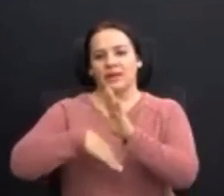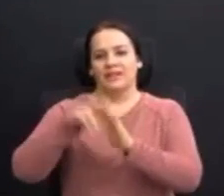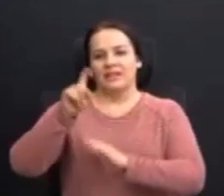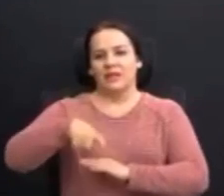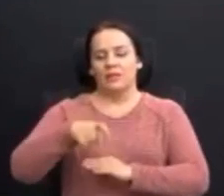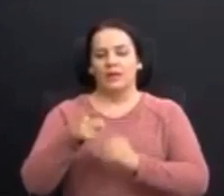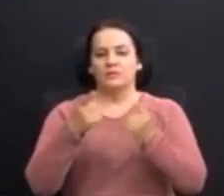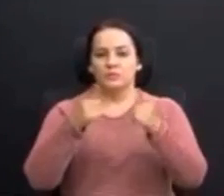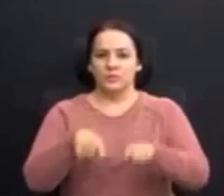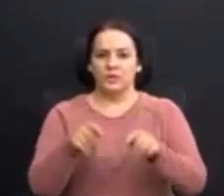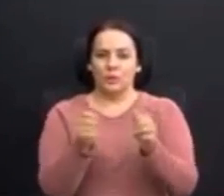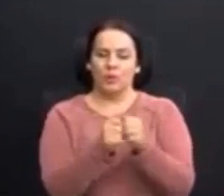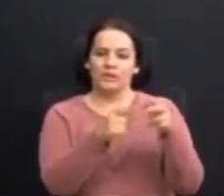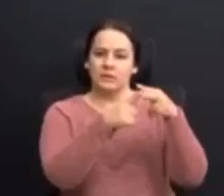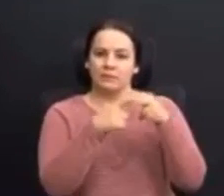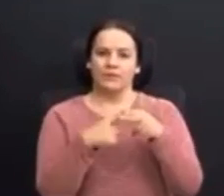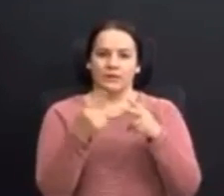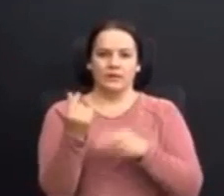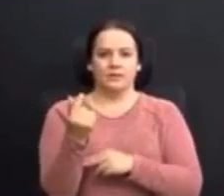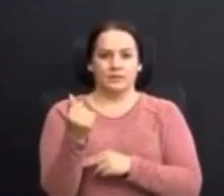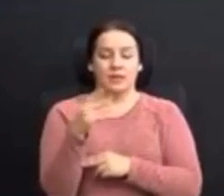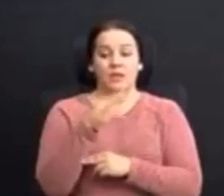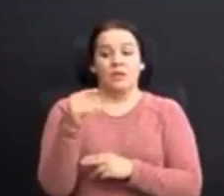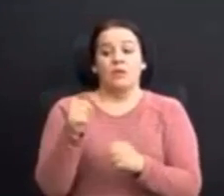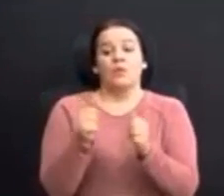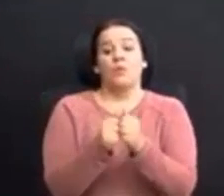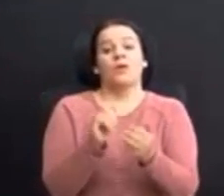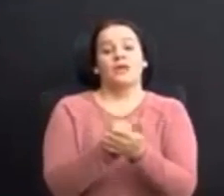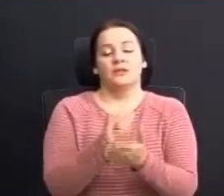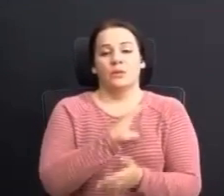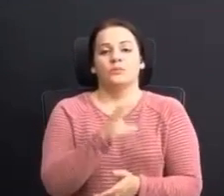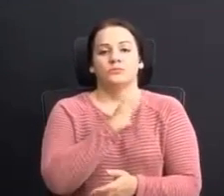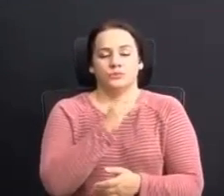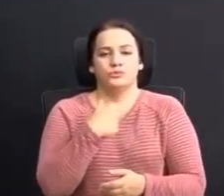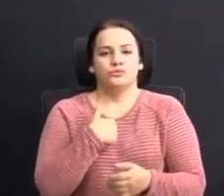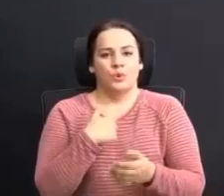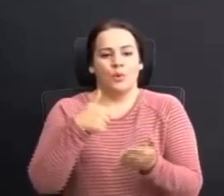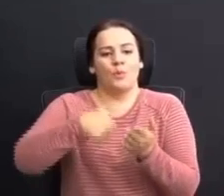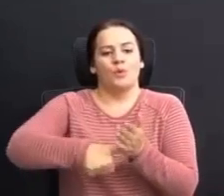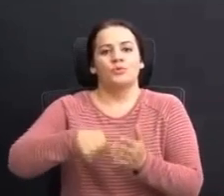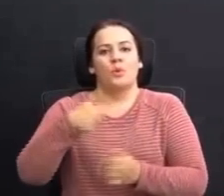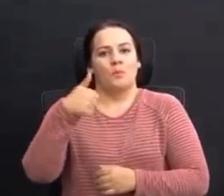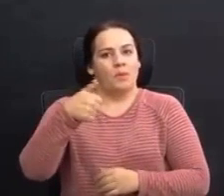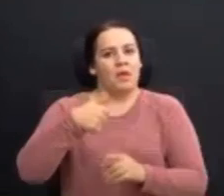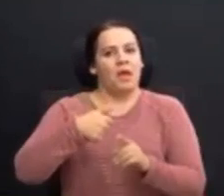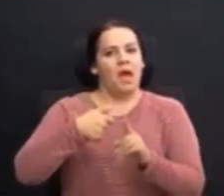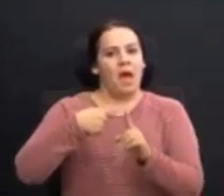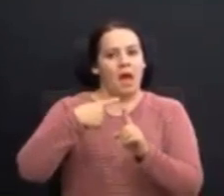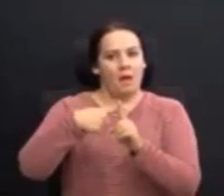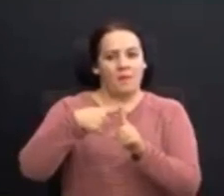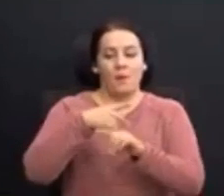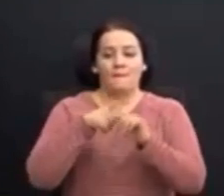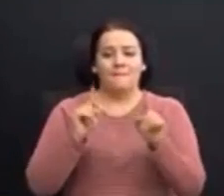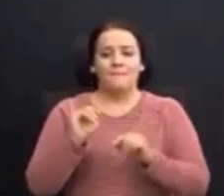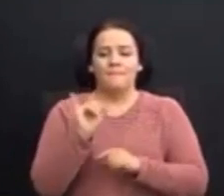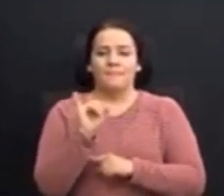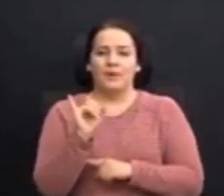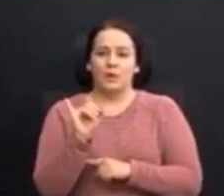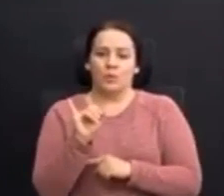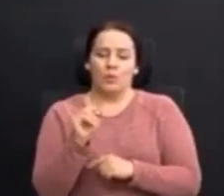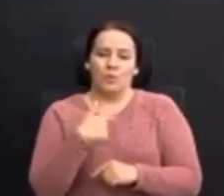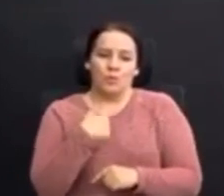este empréstito del BID. Con esas condiciones yo lo votaría a favor. Sin embargo, como les decía a usted y a quienes nos